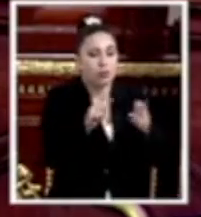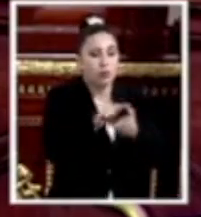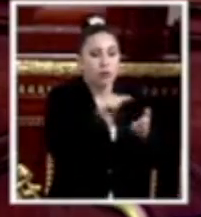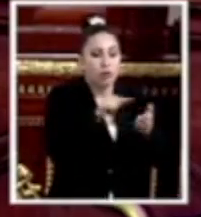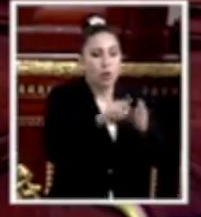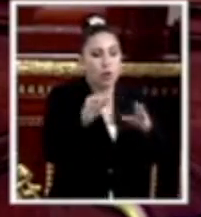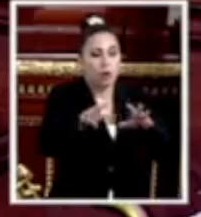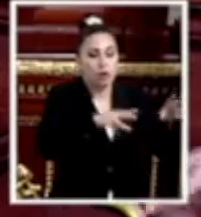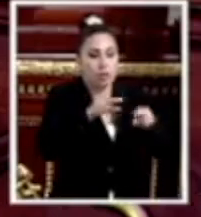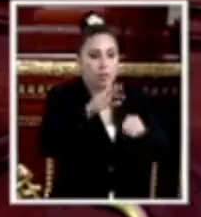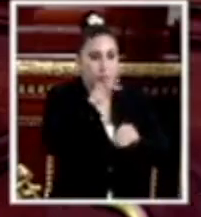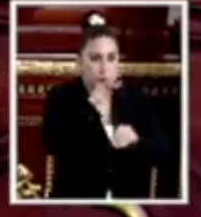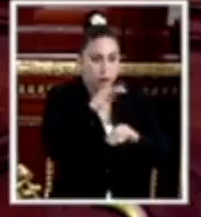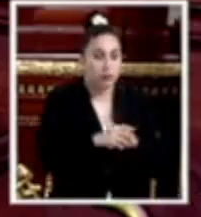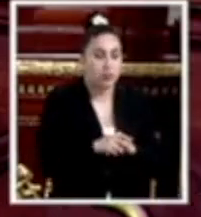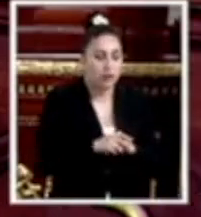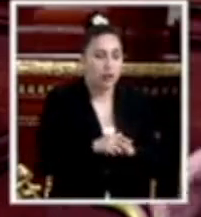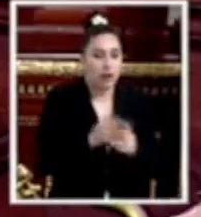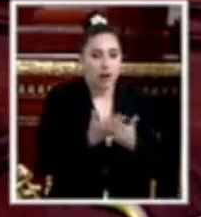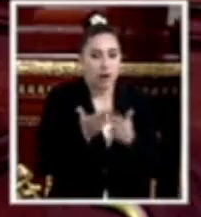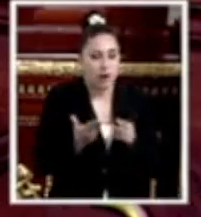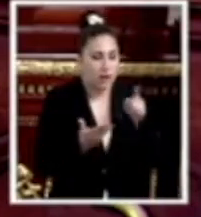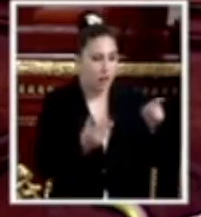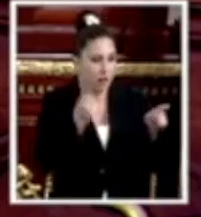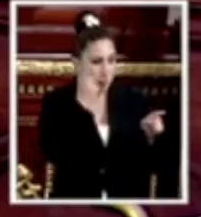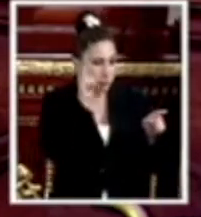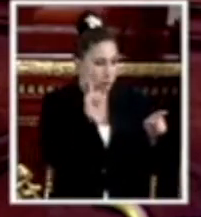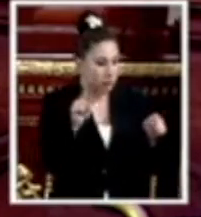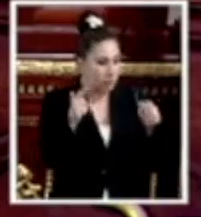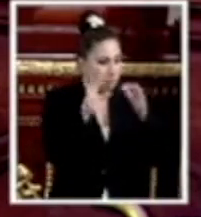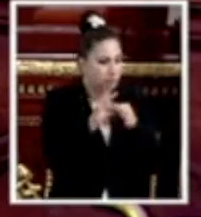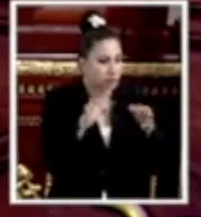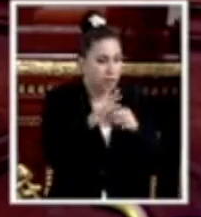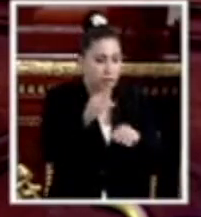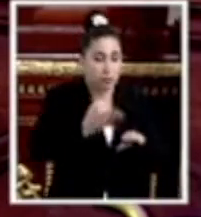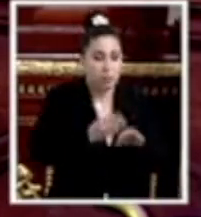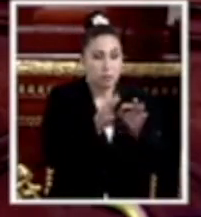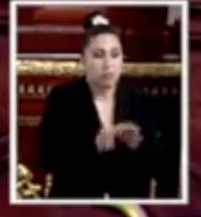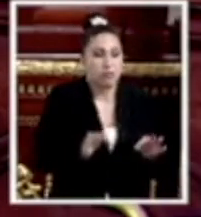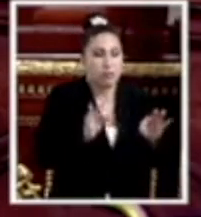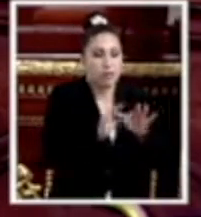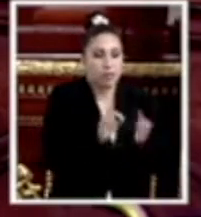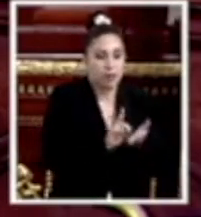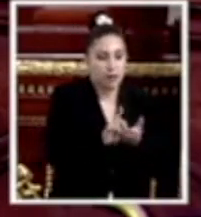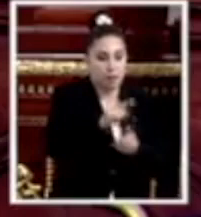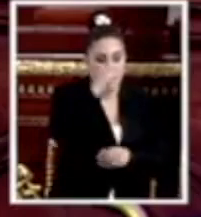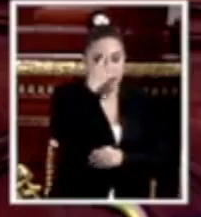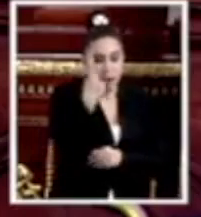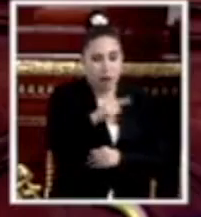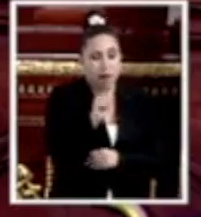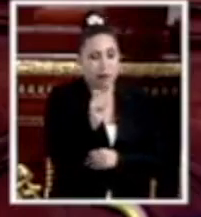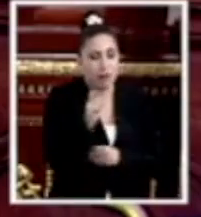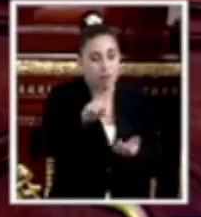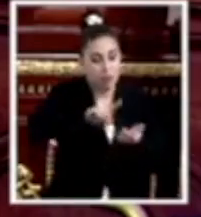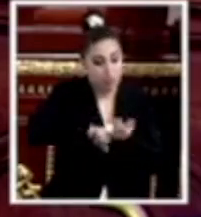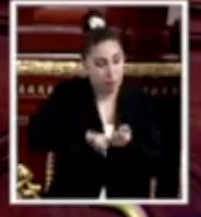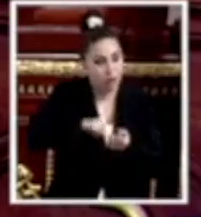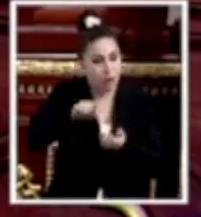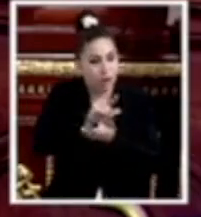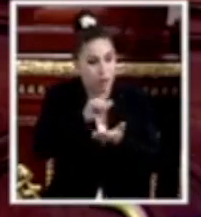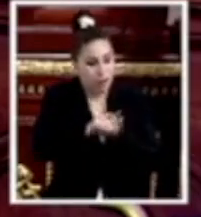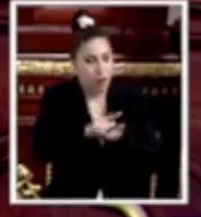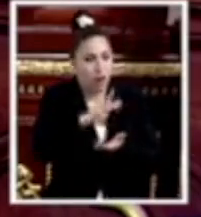la diputada promovente destacó la importancia que tiene el derecho a la seguridad jurídica y a la legalidad